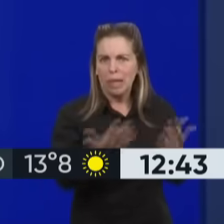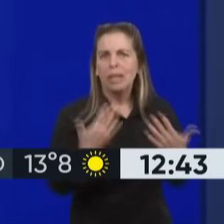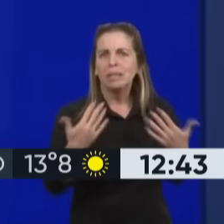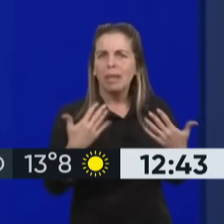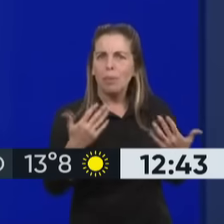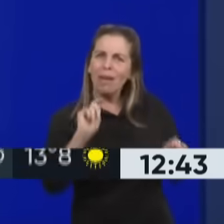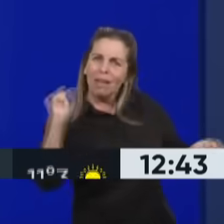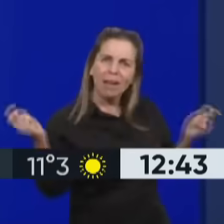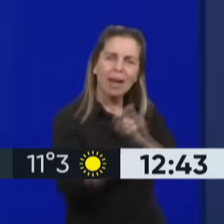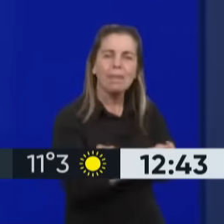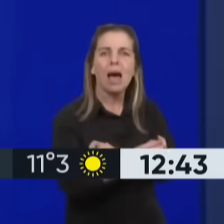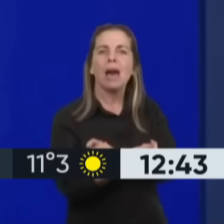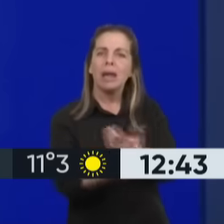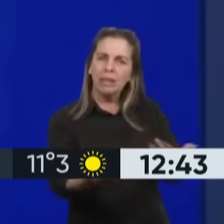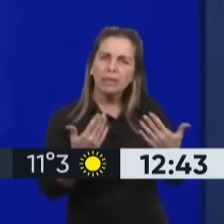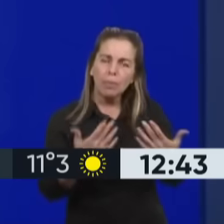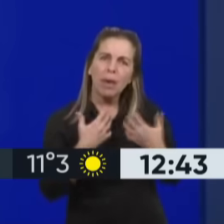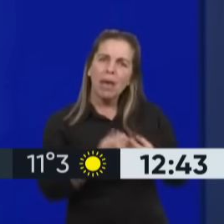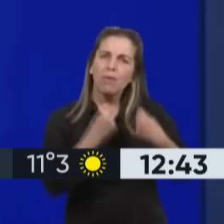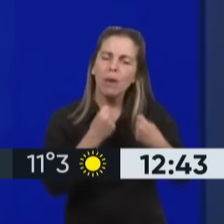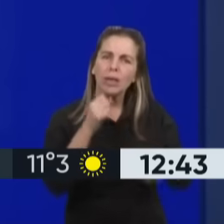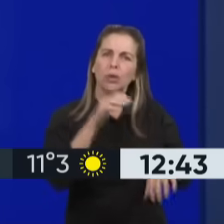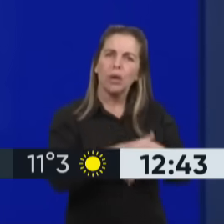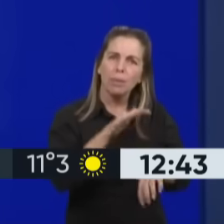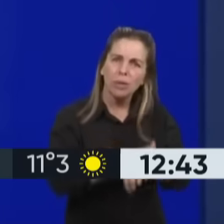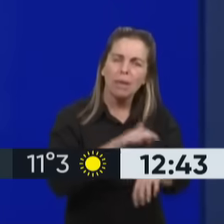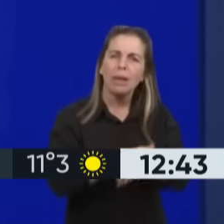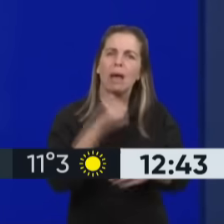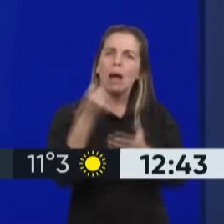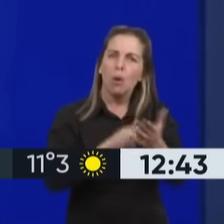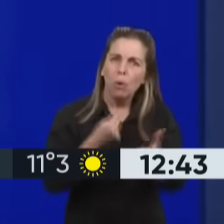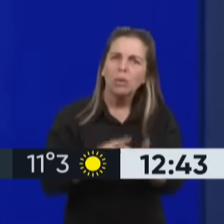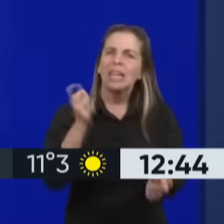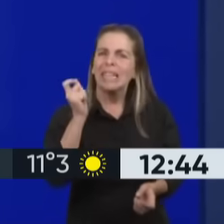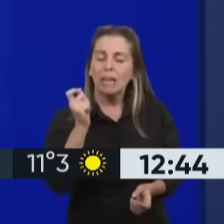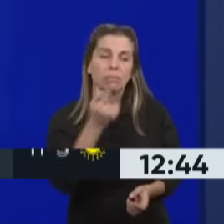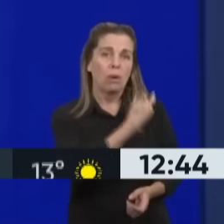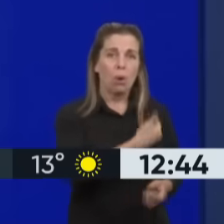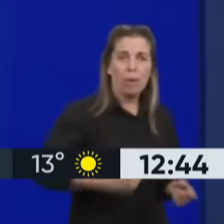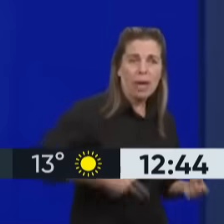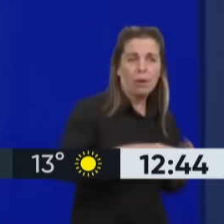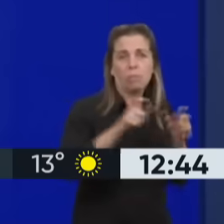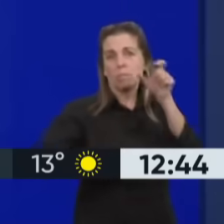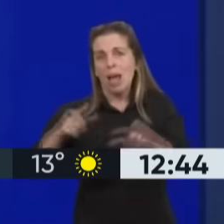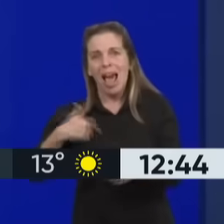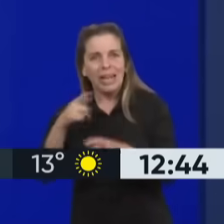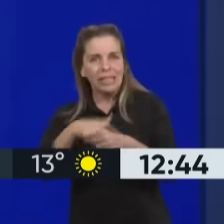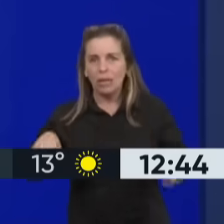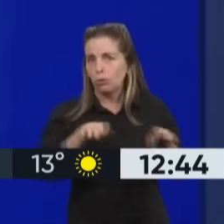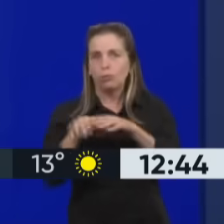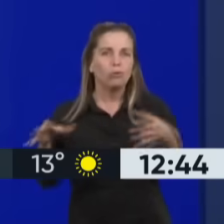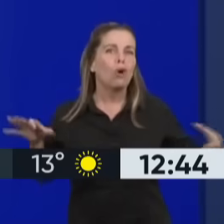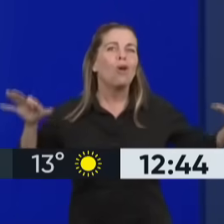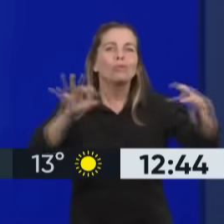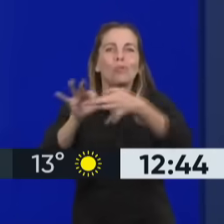que reinventar la rueda, que con el esfuerzo y la responsabilidad tanto del gobierno como de los argentinos se puede sacar el país